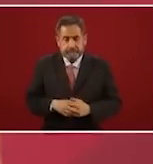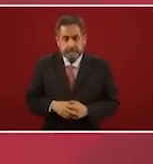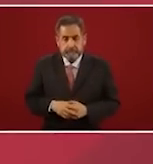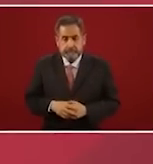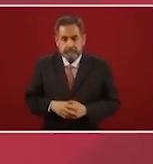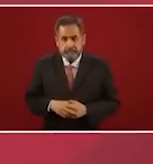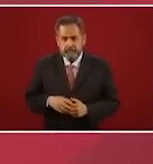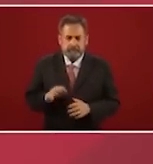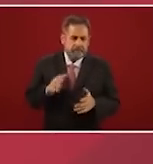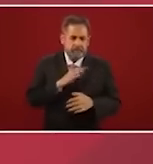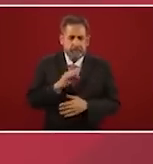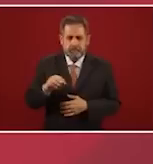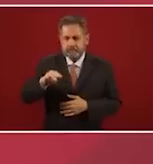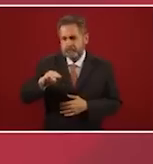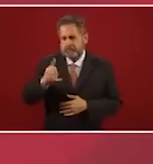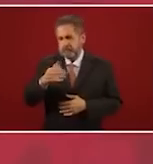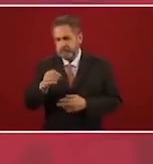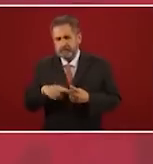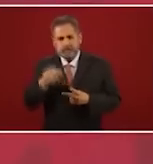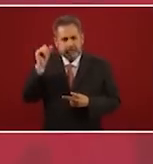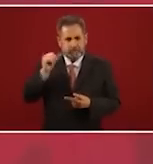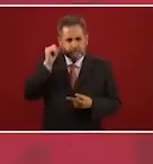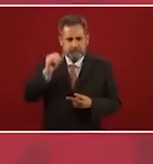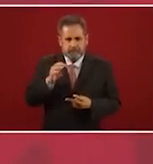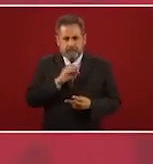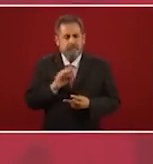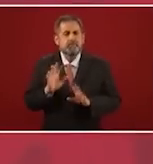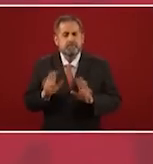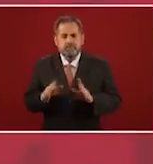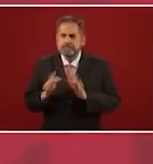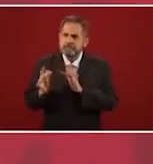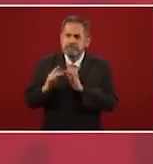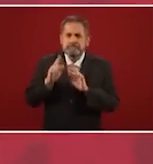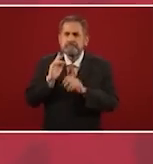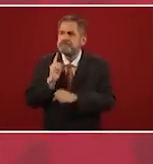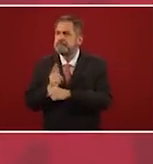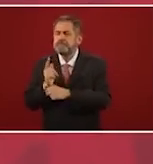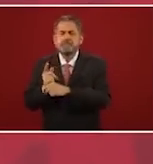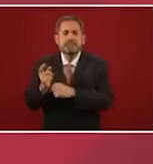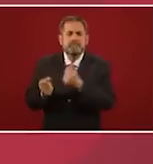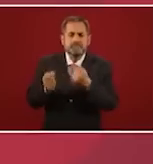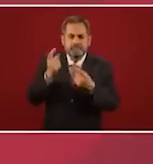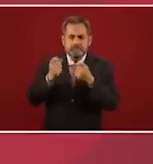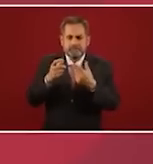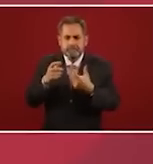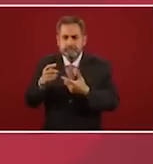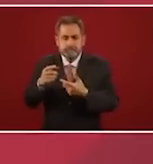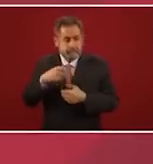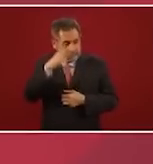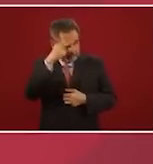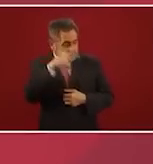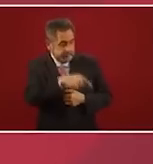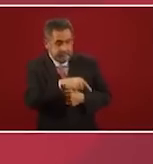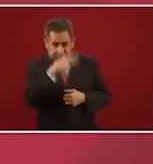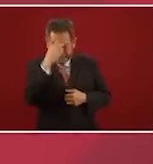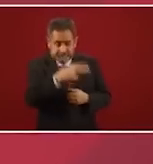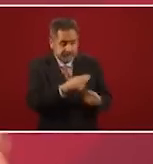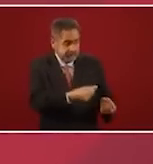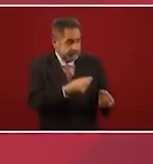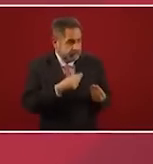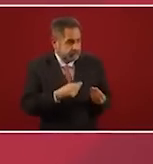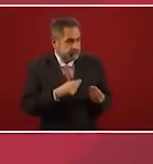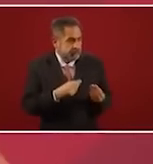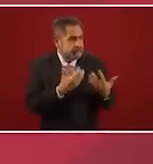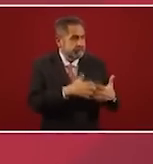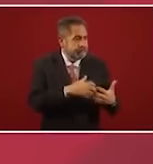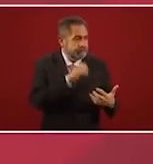En mayo, abril, empezamos a identificar algunas fallas en proveedores mexicanos. Aquí quiero